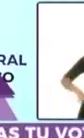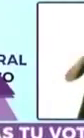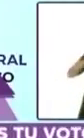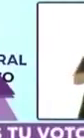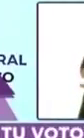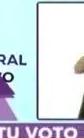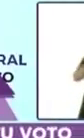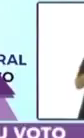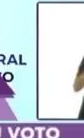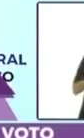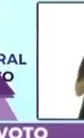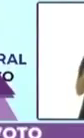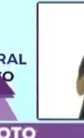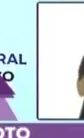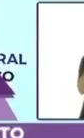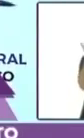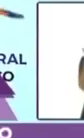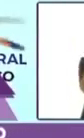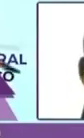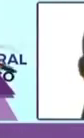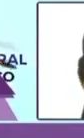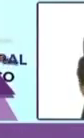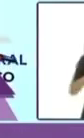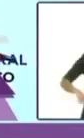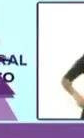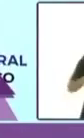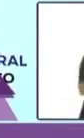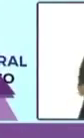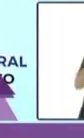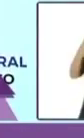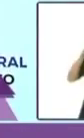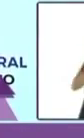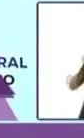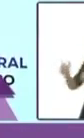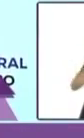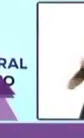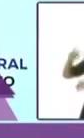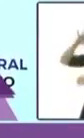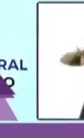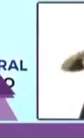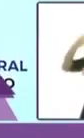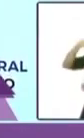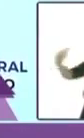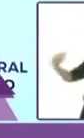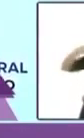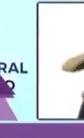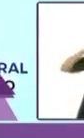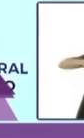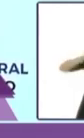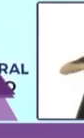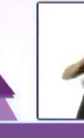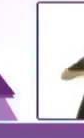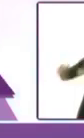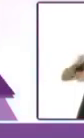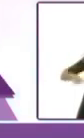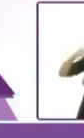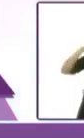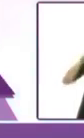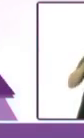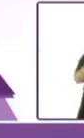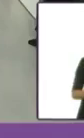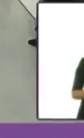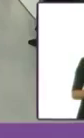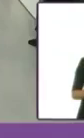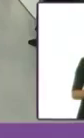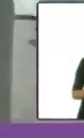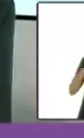imágenes, acusa y saca ahí un collage de imágenes con René Bejarano, Carlos Simas,